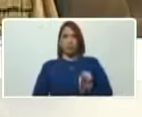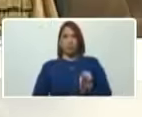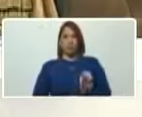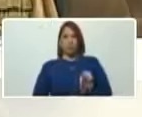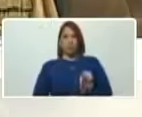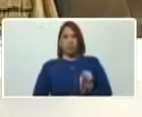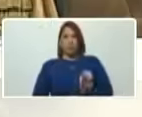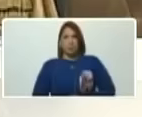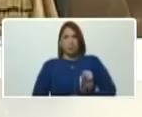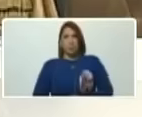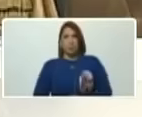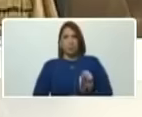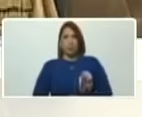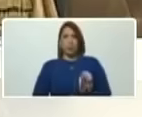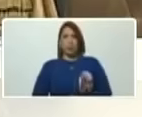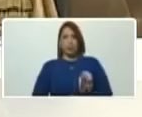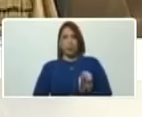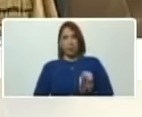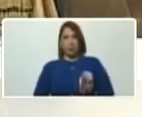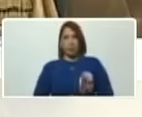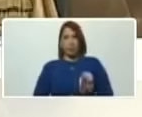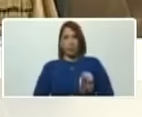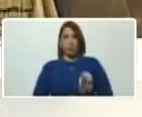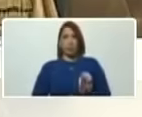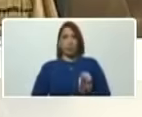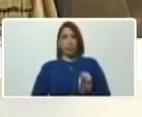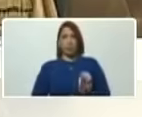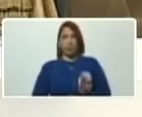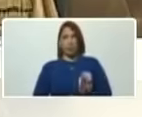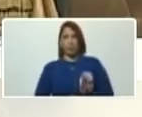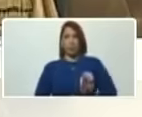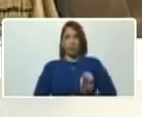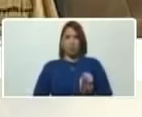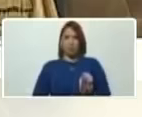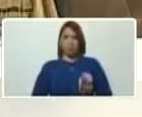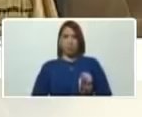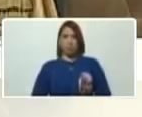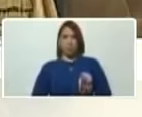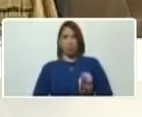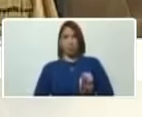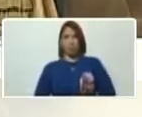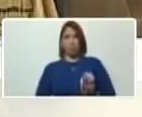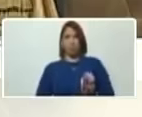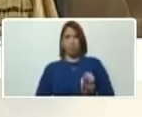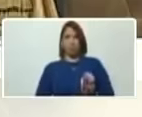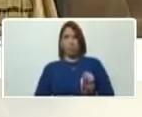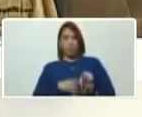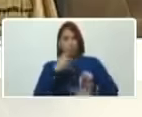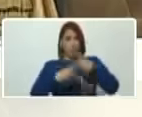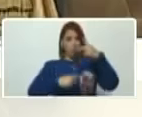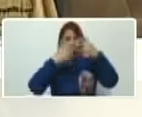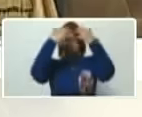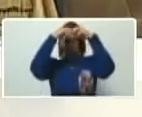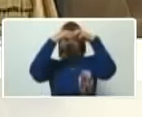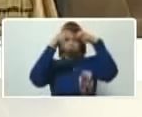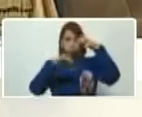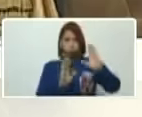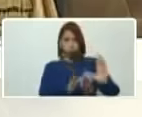Piezas, partes y equipo. Con ciencia propia, con conocimiento. Por un